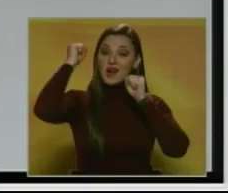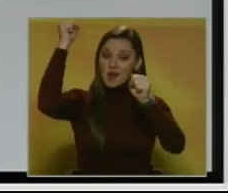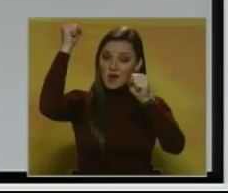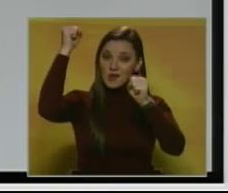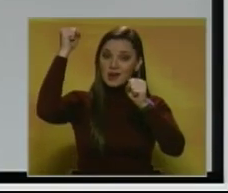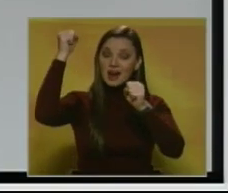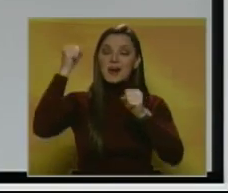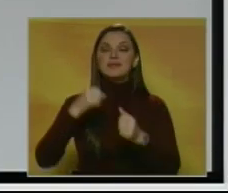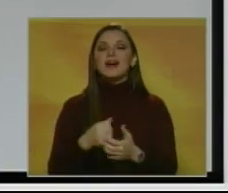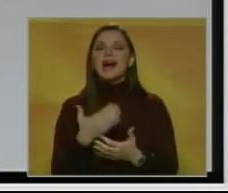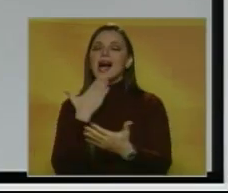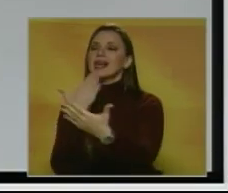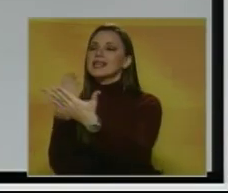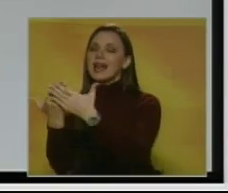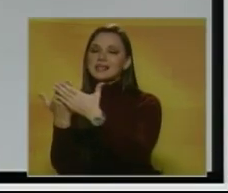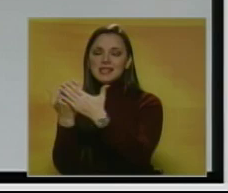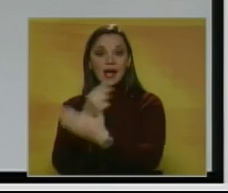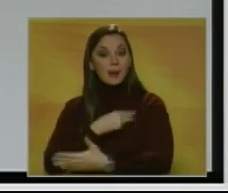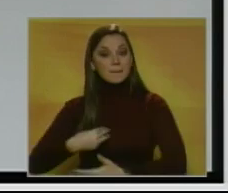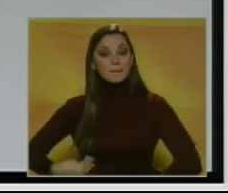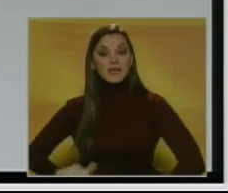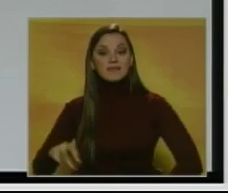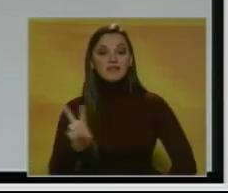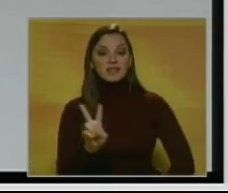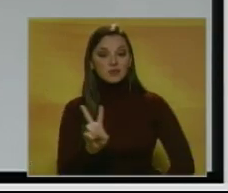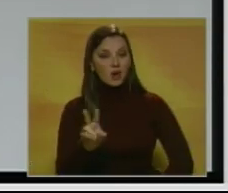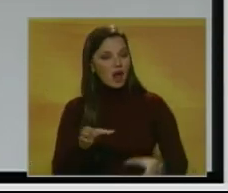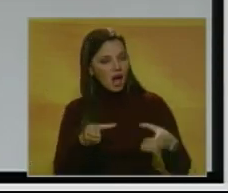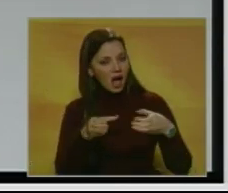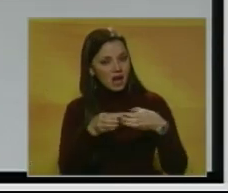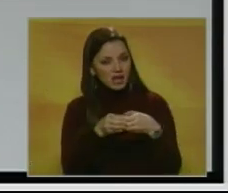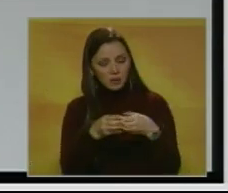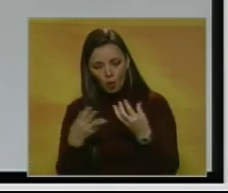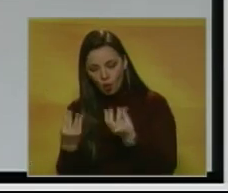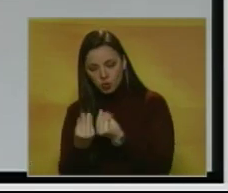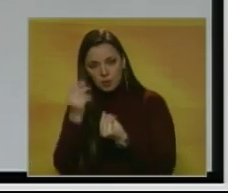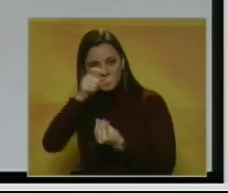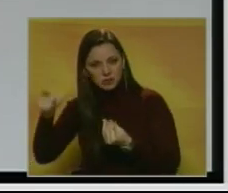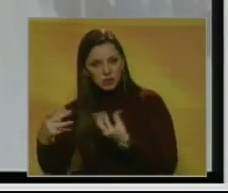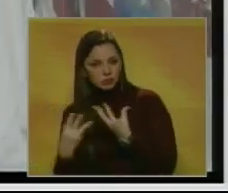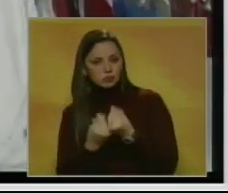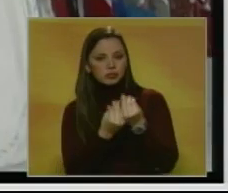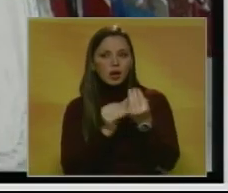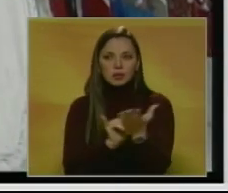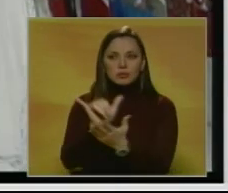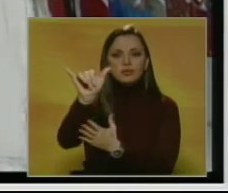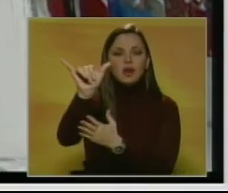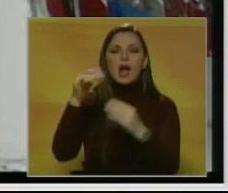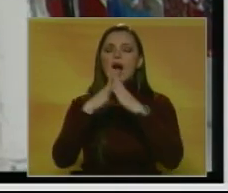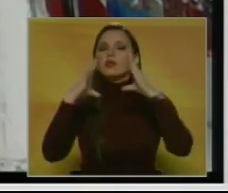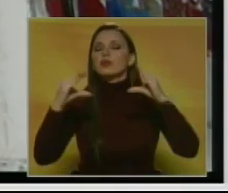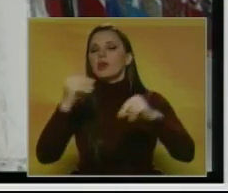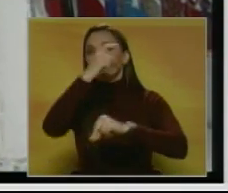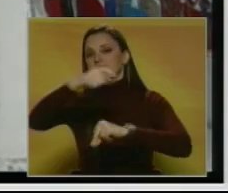en agradecimiento a la organización Miss Venezuela, al equipo que viajó con ella y a todas las personas que